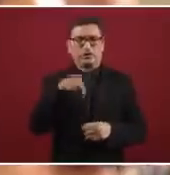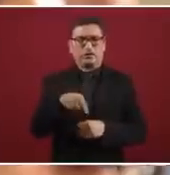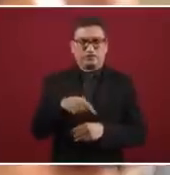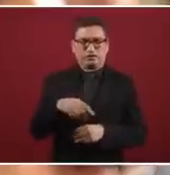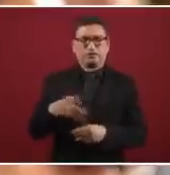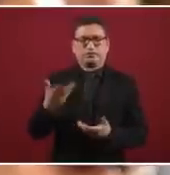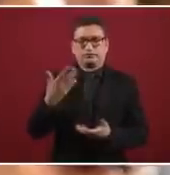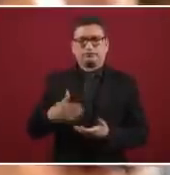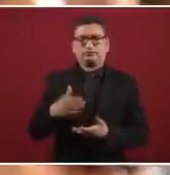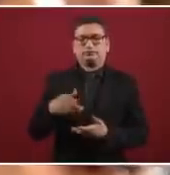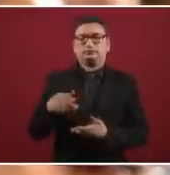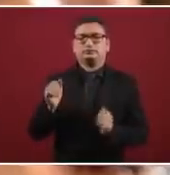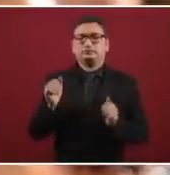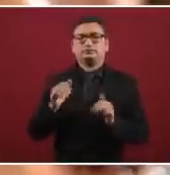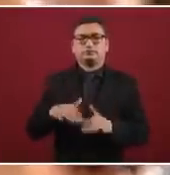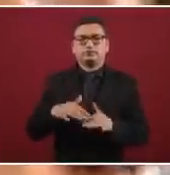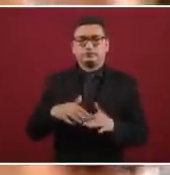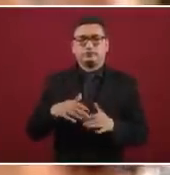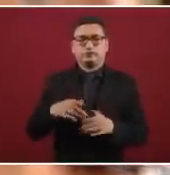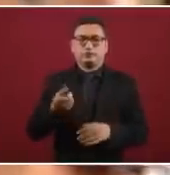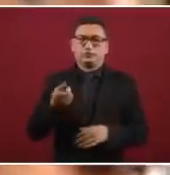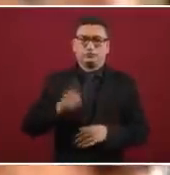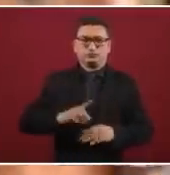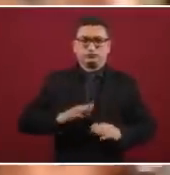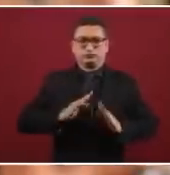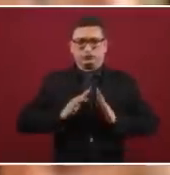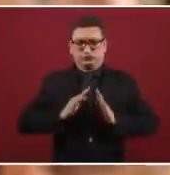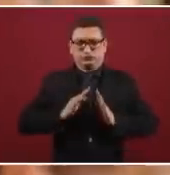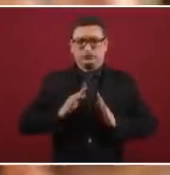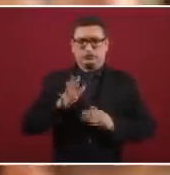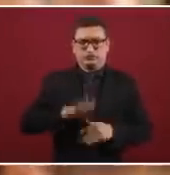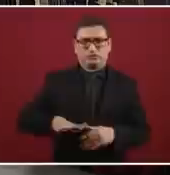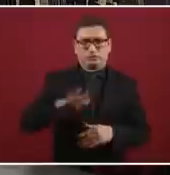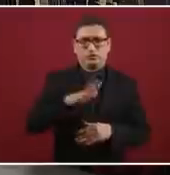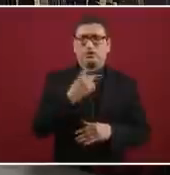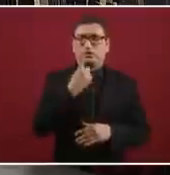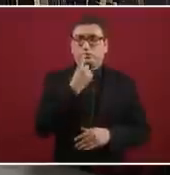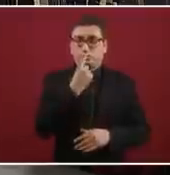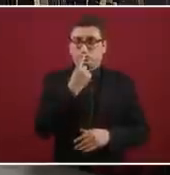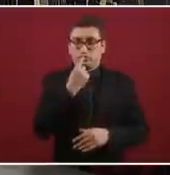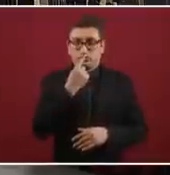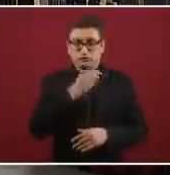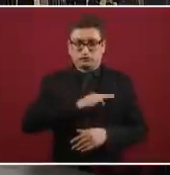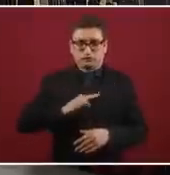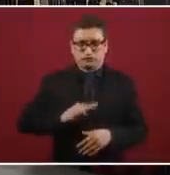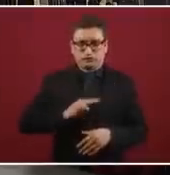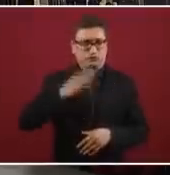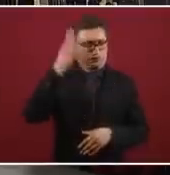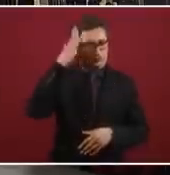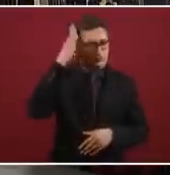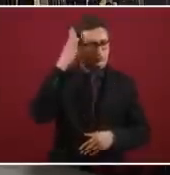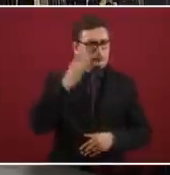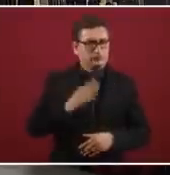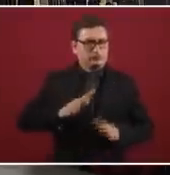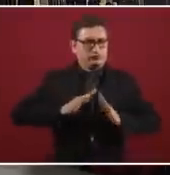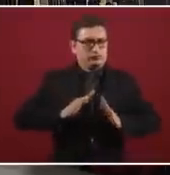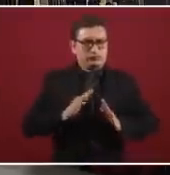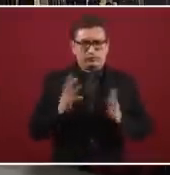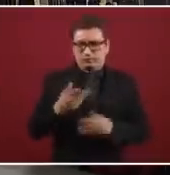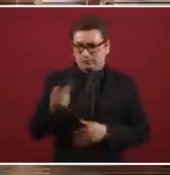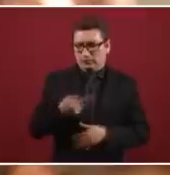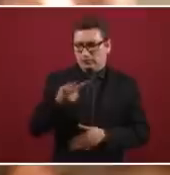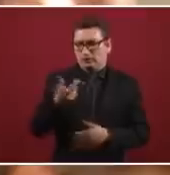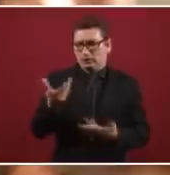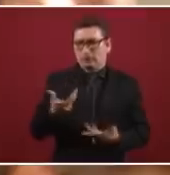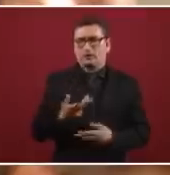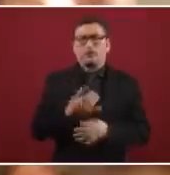un mando militar al frente de las policías municipales. Le queremos preguntar,